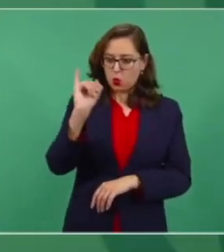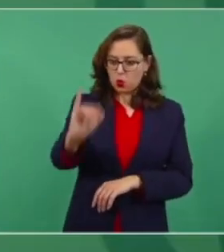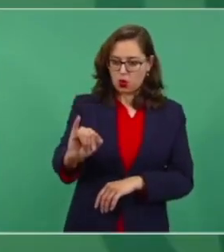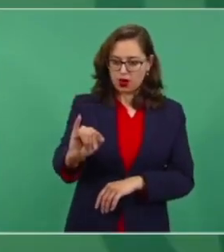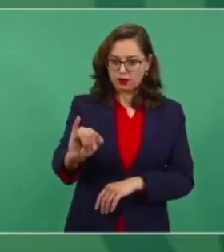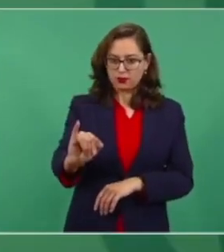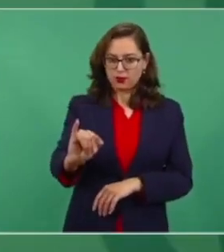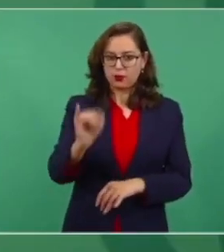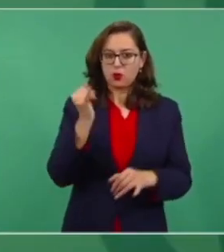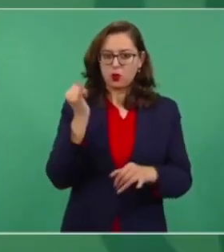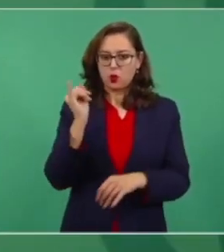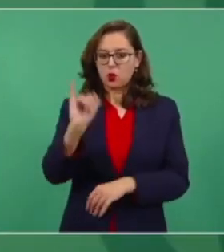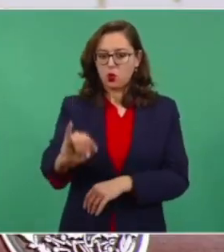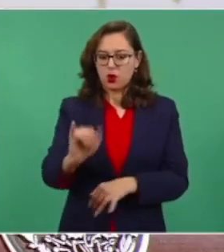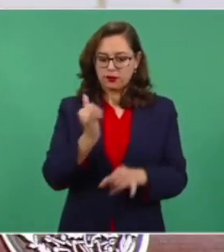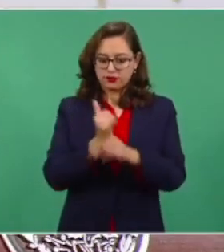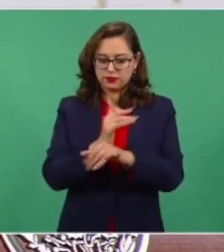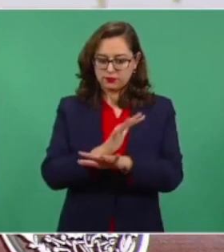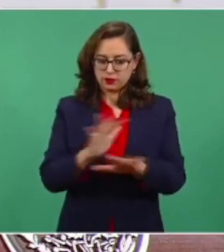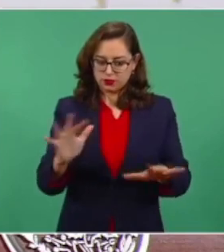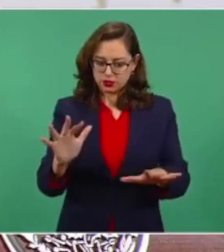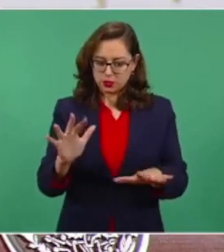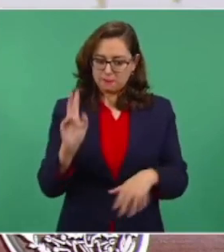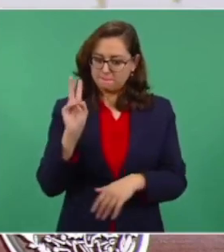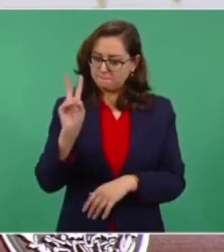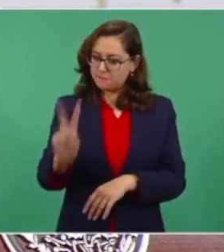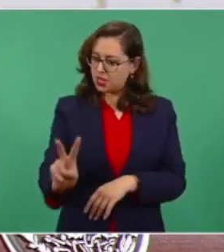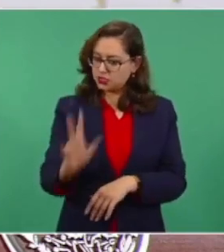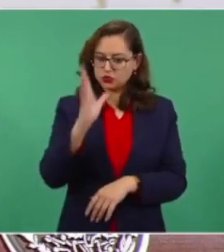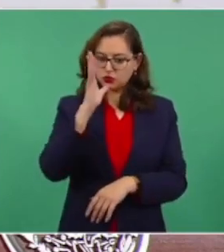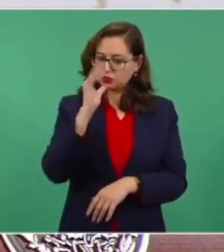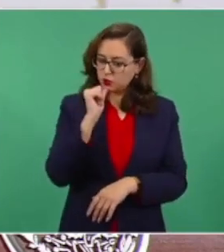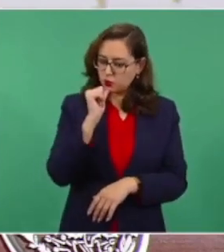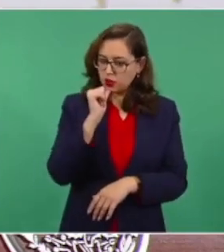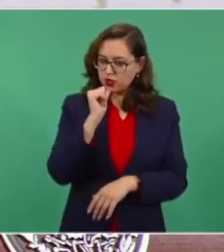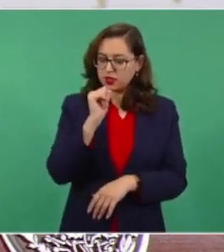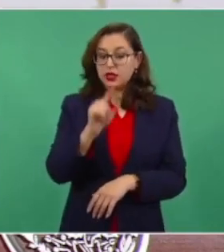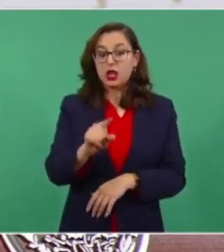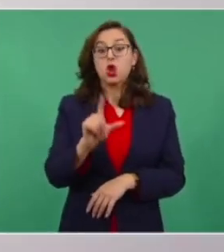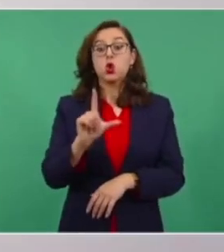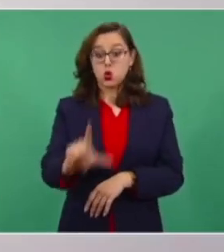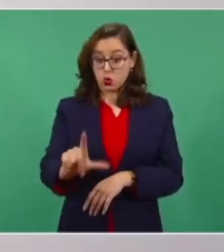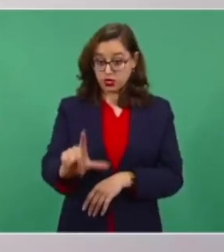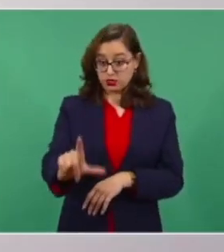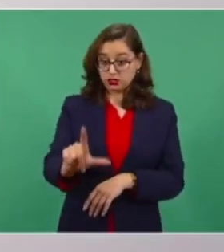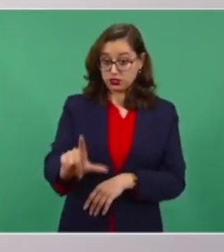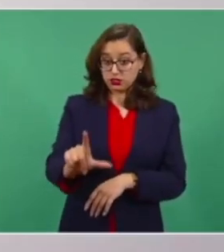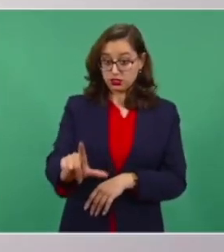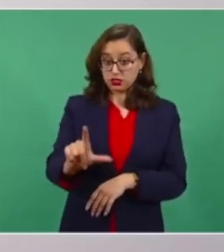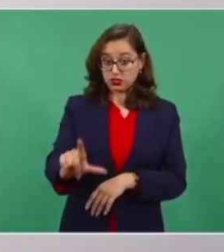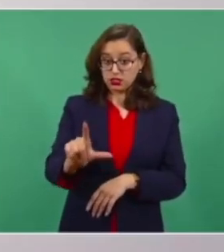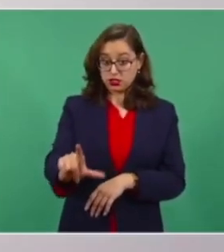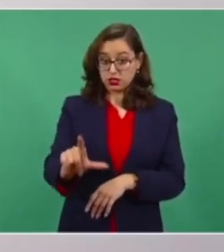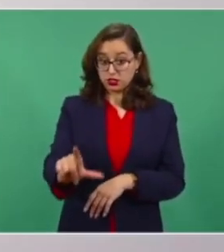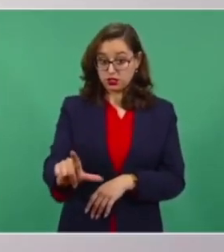No, jueves sí, pero viernes no. ¿Te parece lunes? Lunes 25.